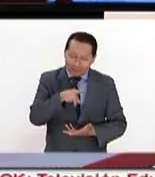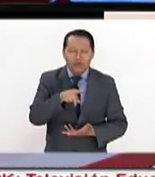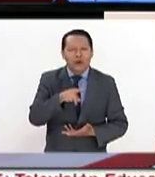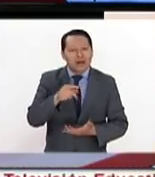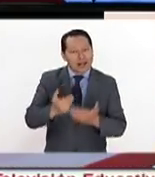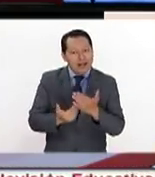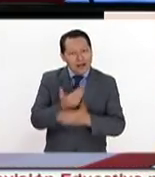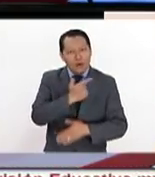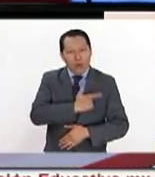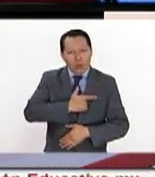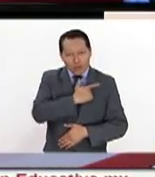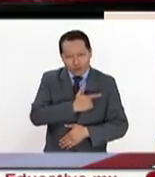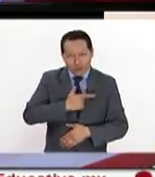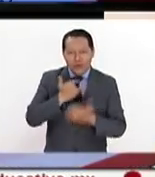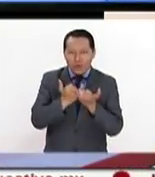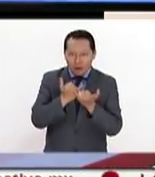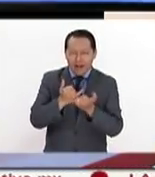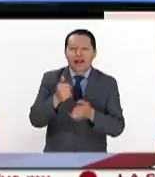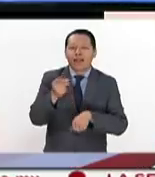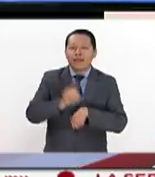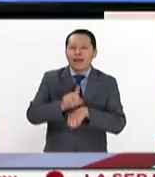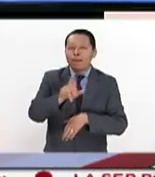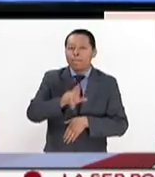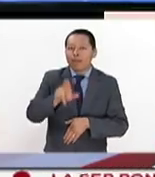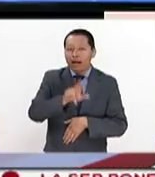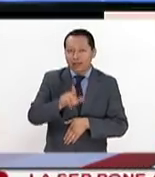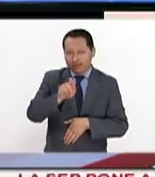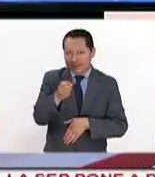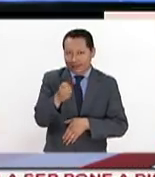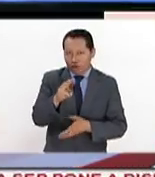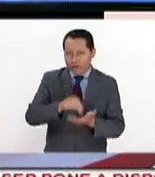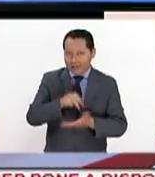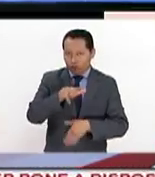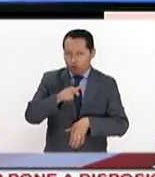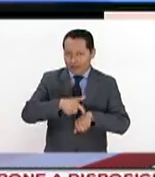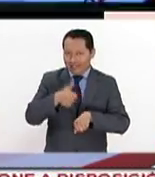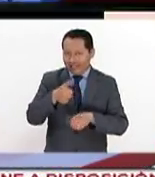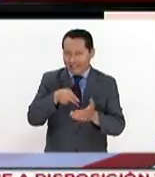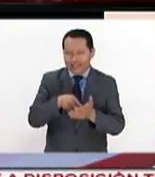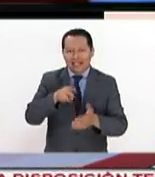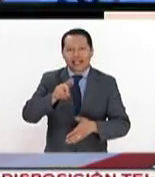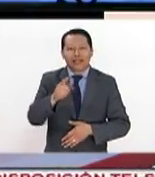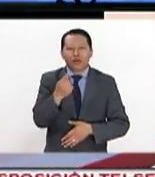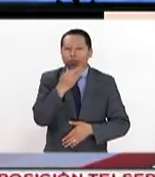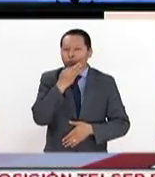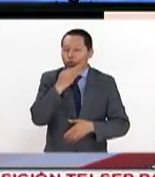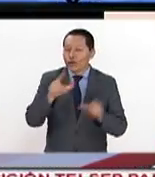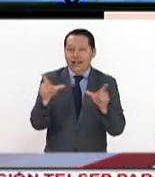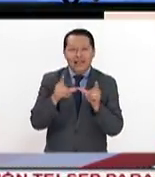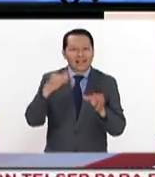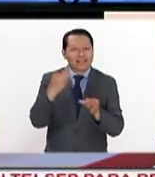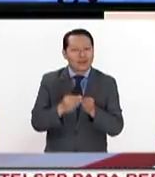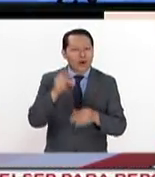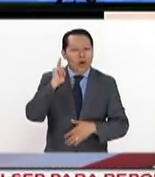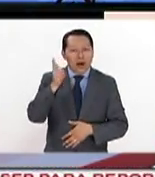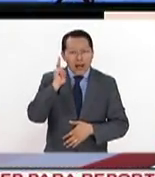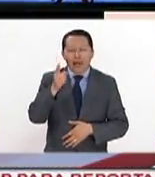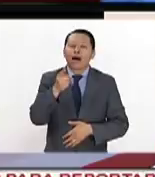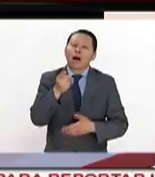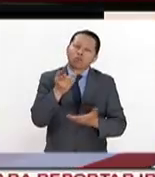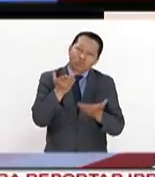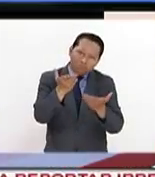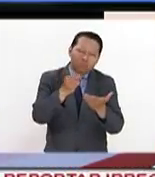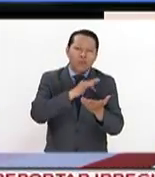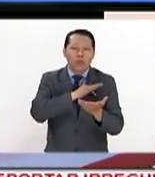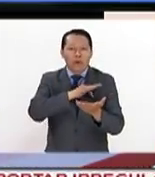placer saludarte este martes 20 de febrero del 2018. Son las 6:31, estamos listos, espero que haya tenido una